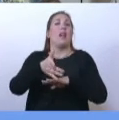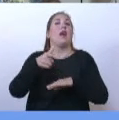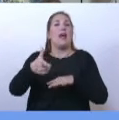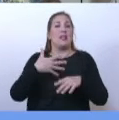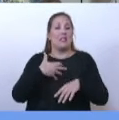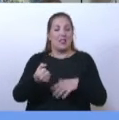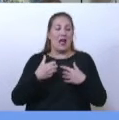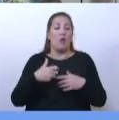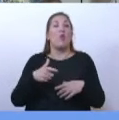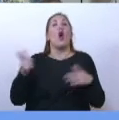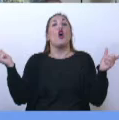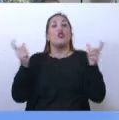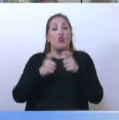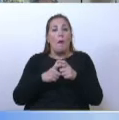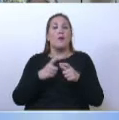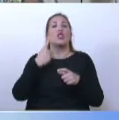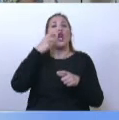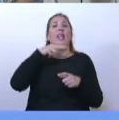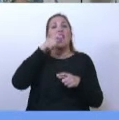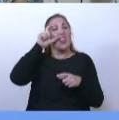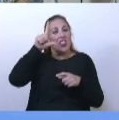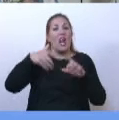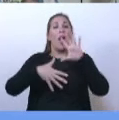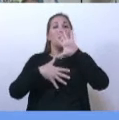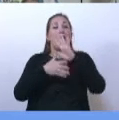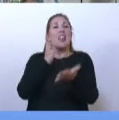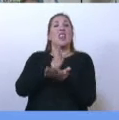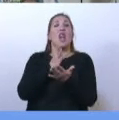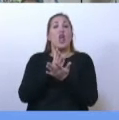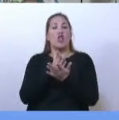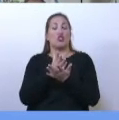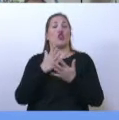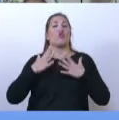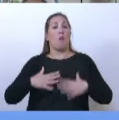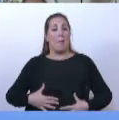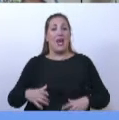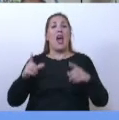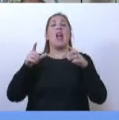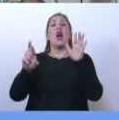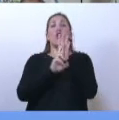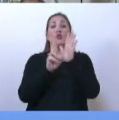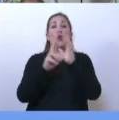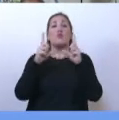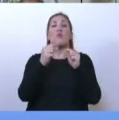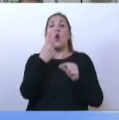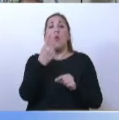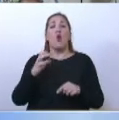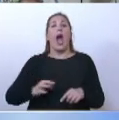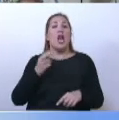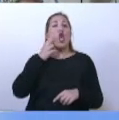interamericana de derechos humanos en su resolución número 1 del 2020